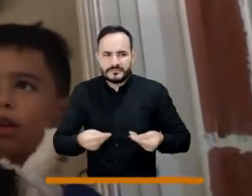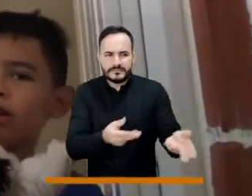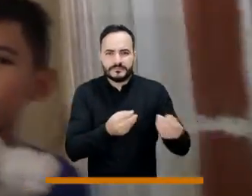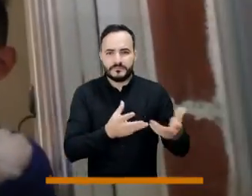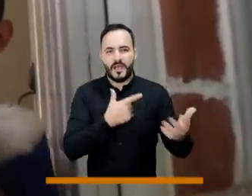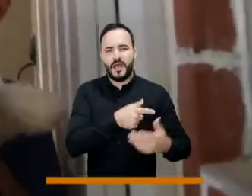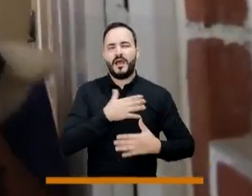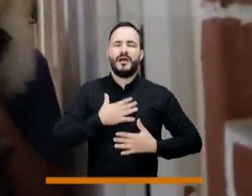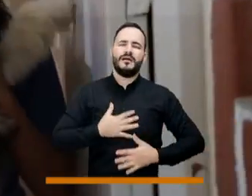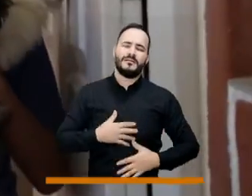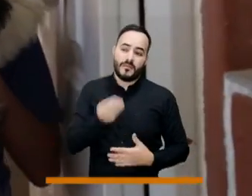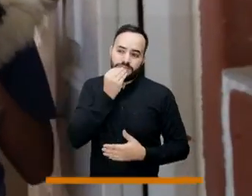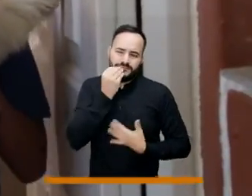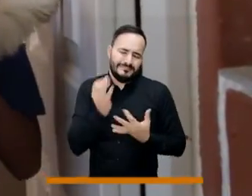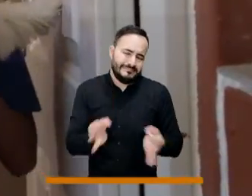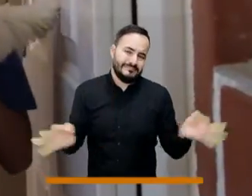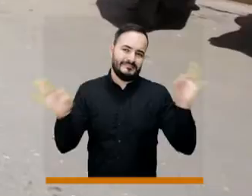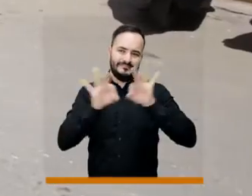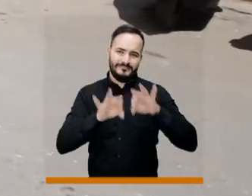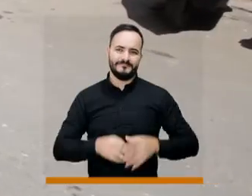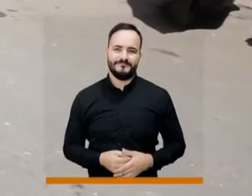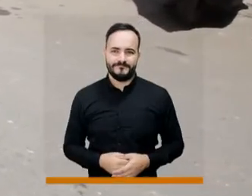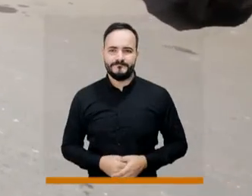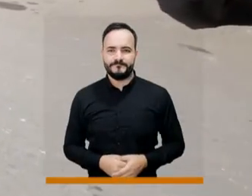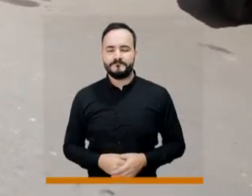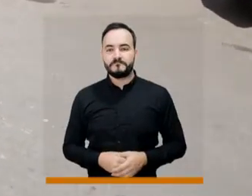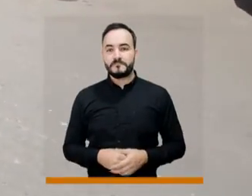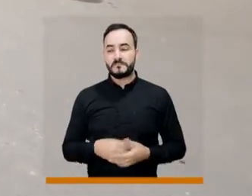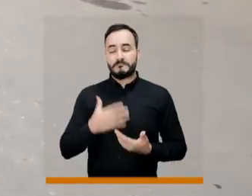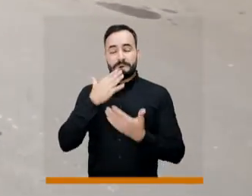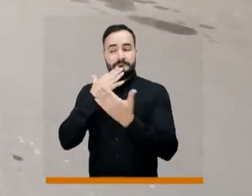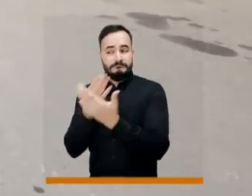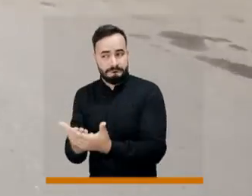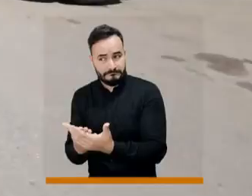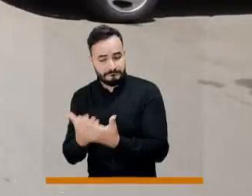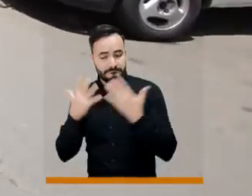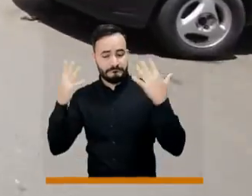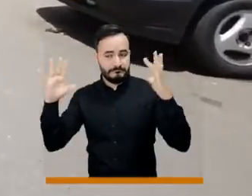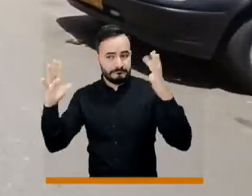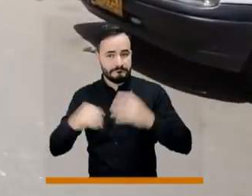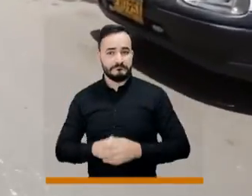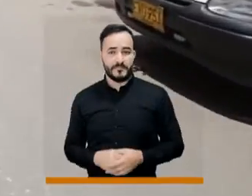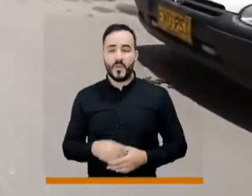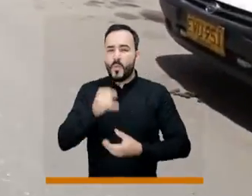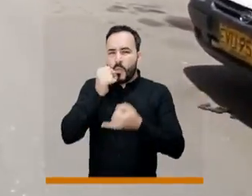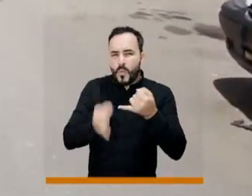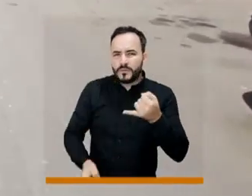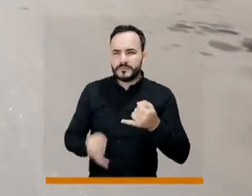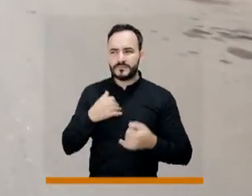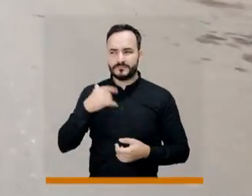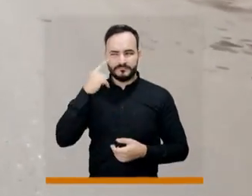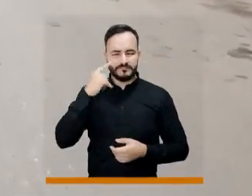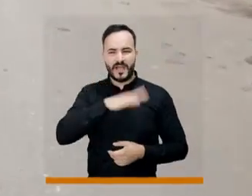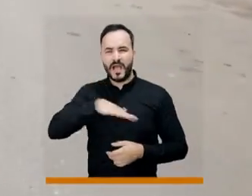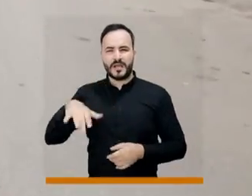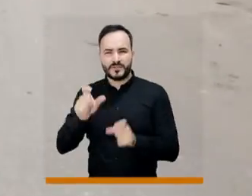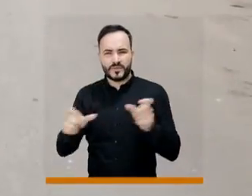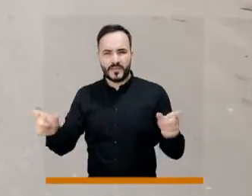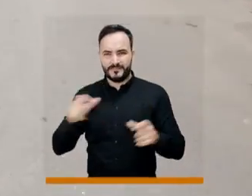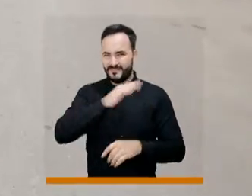revivirle la esperanza a la gente con la comida, que era algo que se necesitaba en ese entonces. Juan Esteban, muchas gracias. Y lo